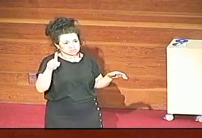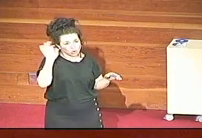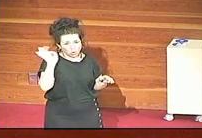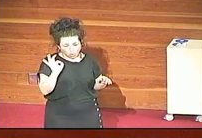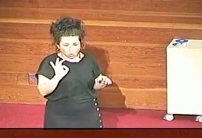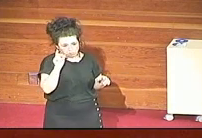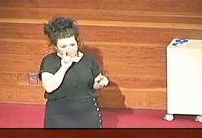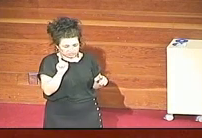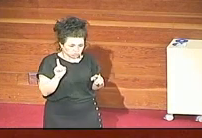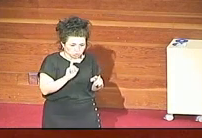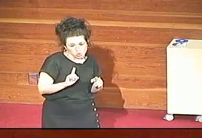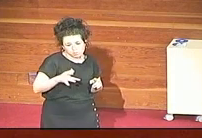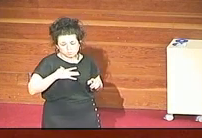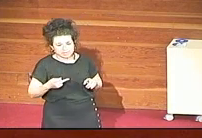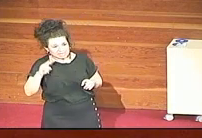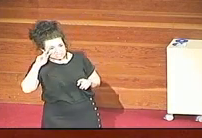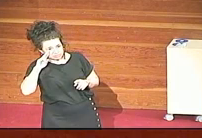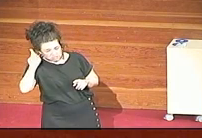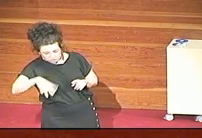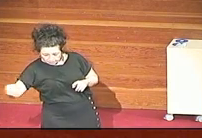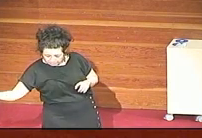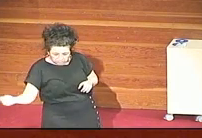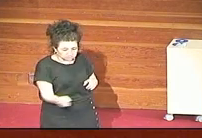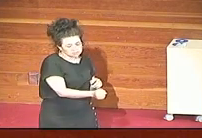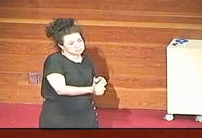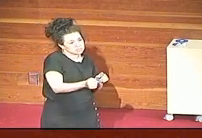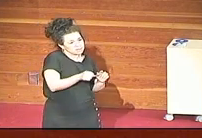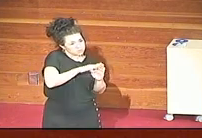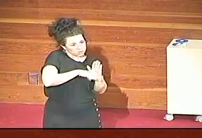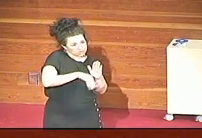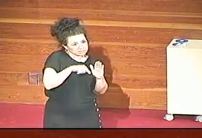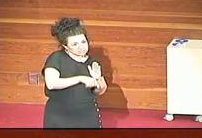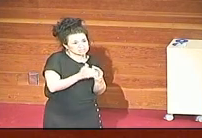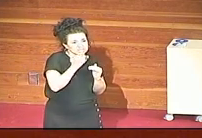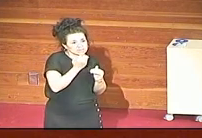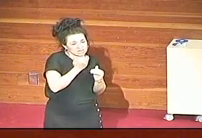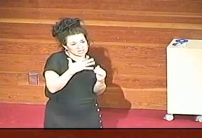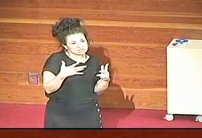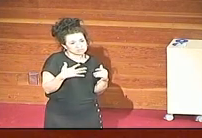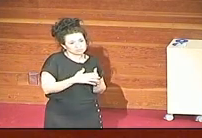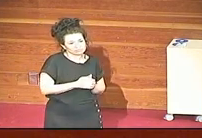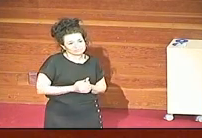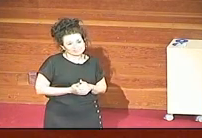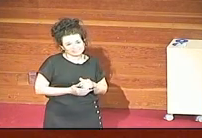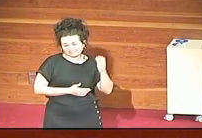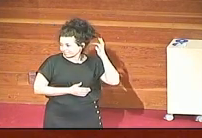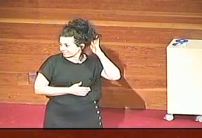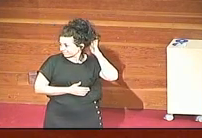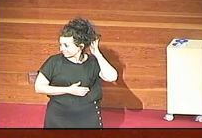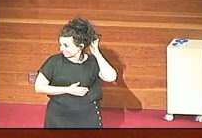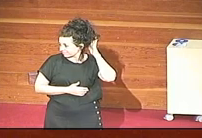como vosotros que vais también a través de este programa que se que se concrete vale gracias gracias